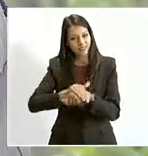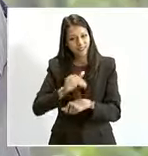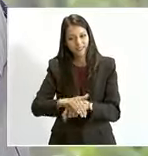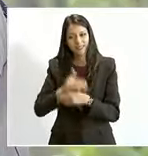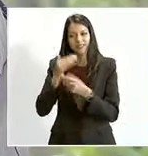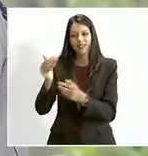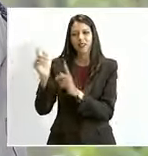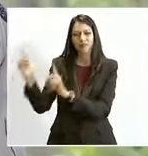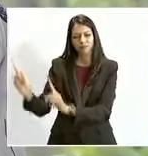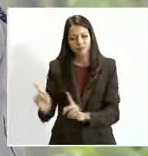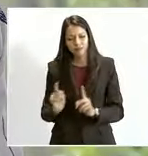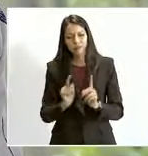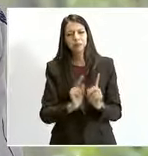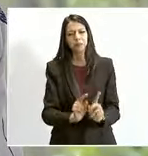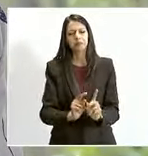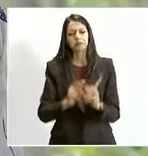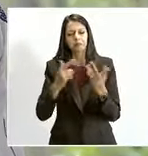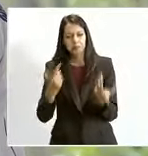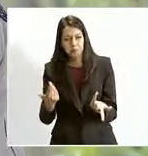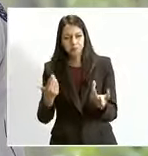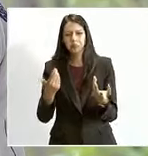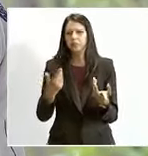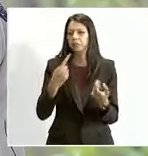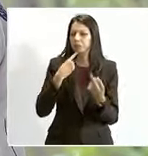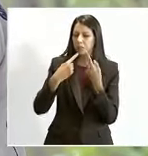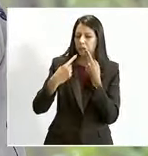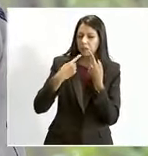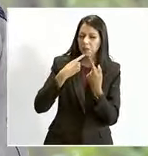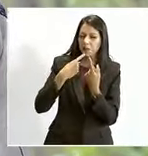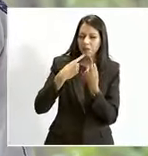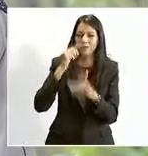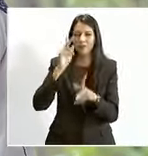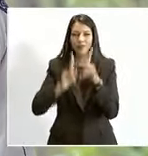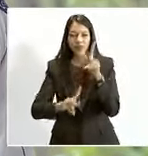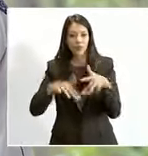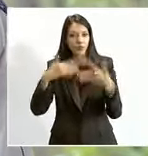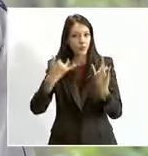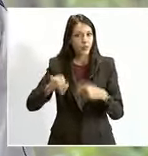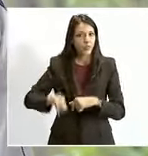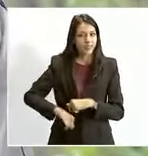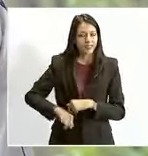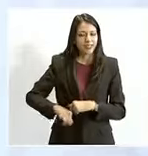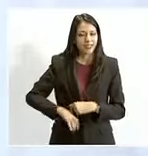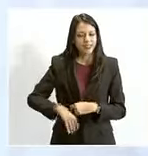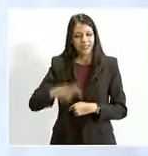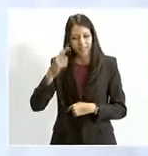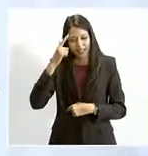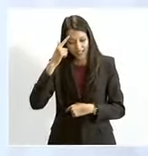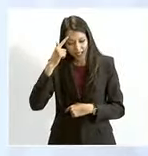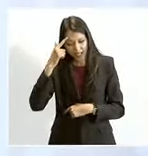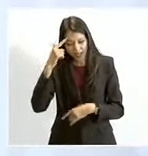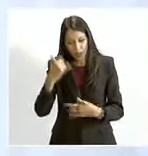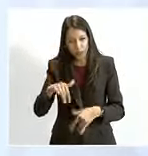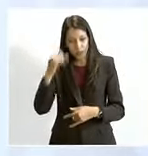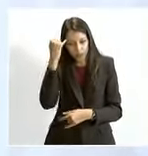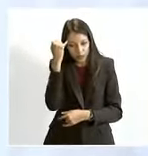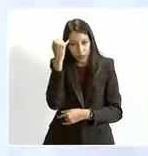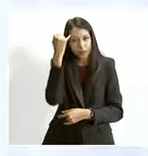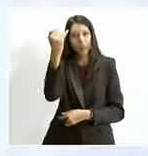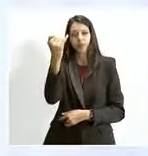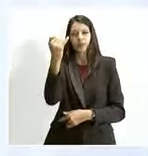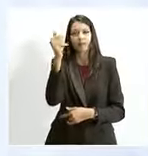sin querer queriéndonos trenzamos en un debate interesantísimo que nos iluminó para siempre Yo